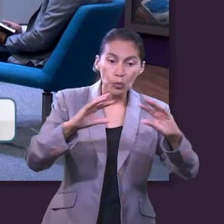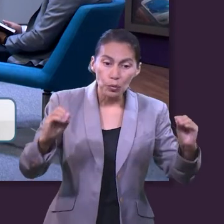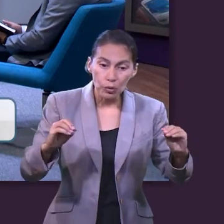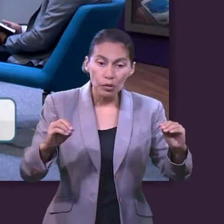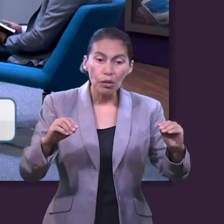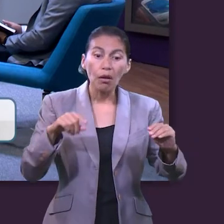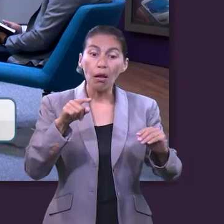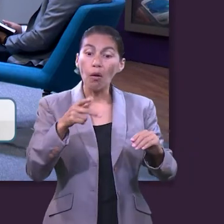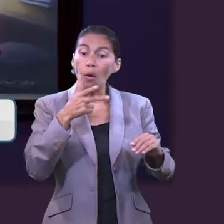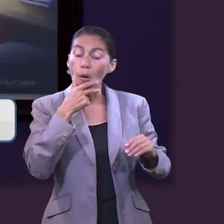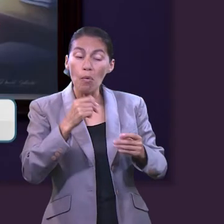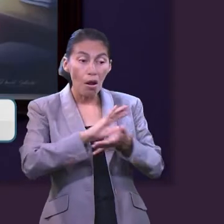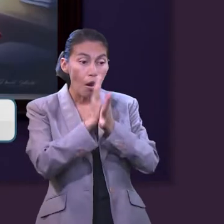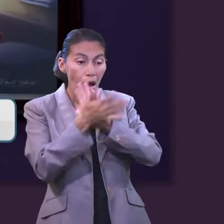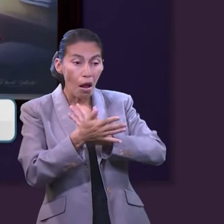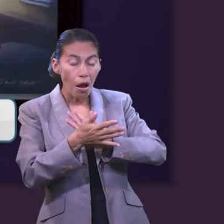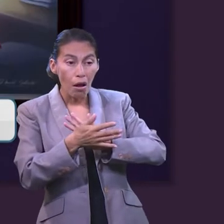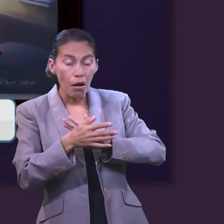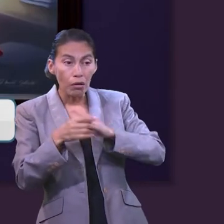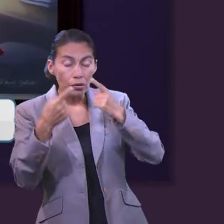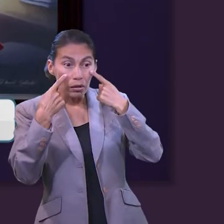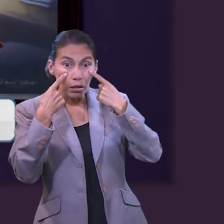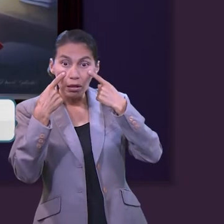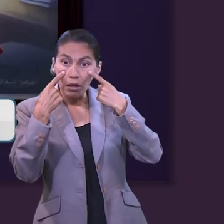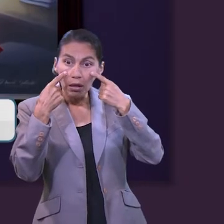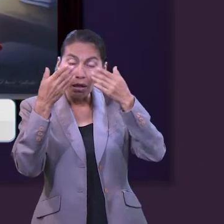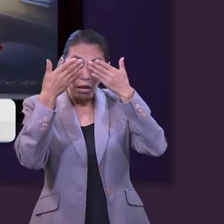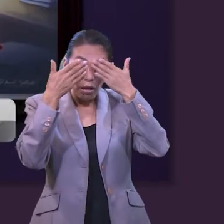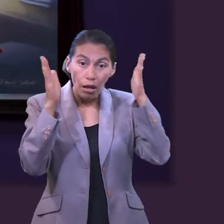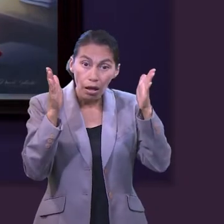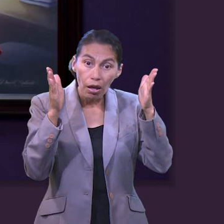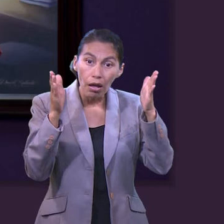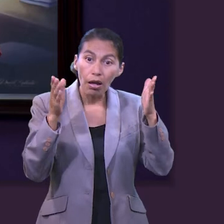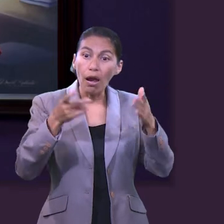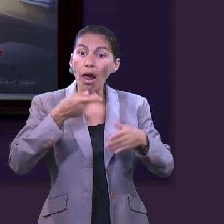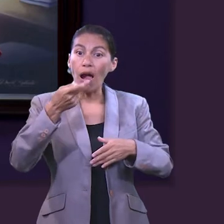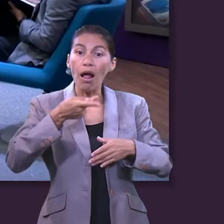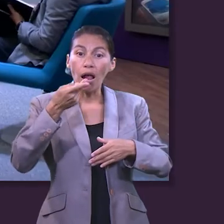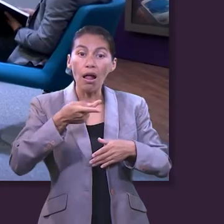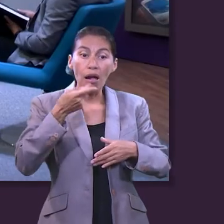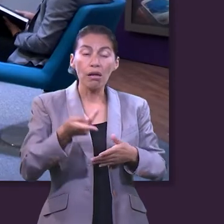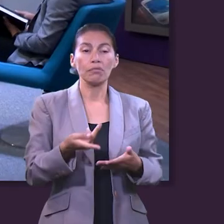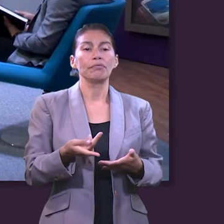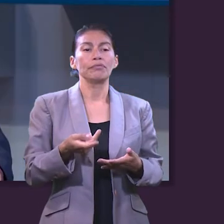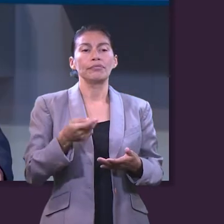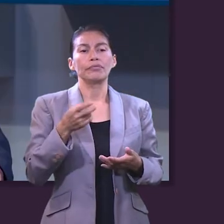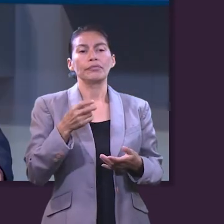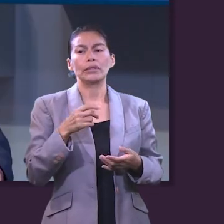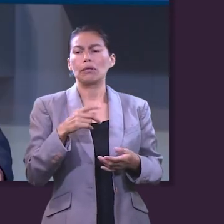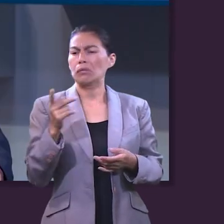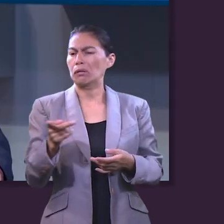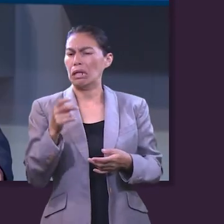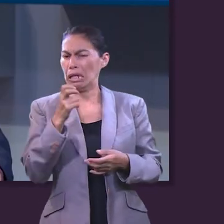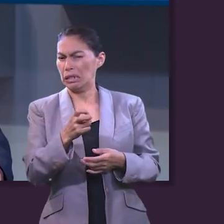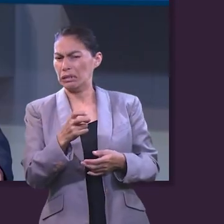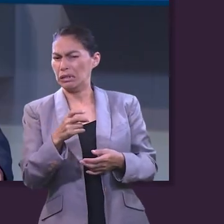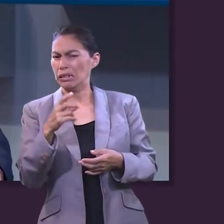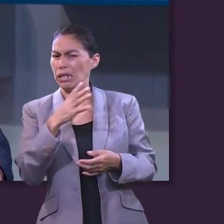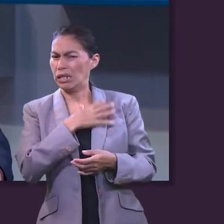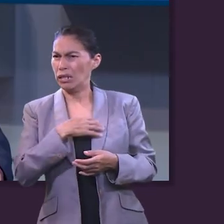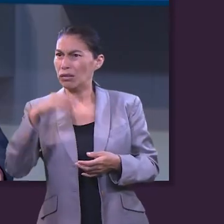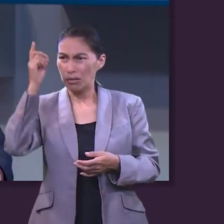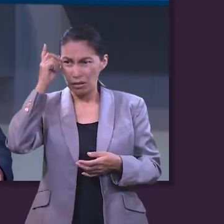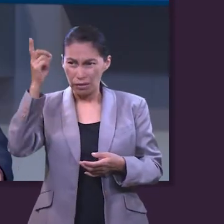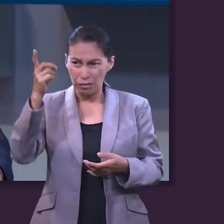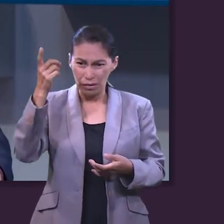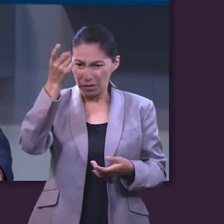hablaba. Y toda la gente estaba atónita y decía, ¿será este aquel hijo de David? Mas los fariseos al